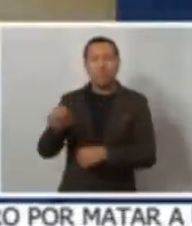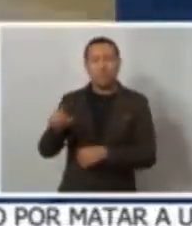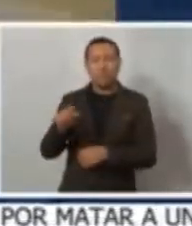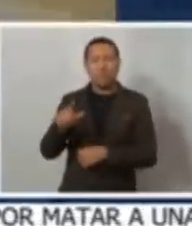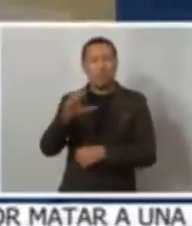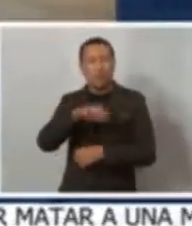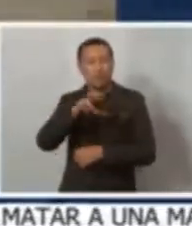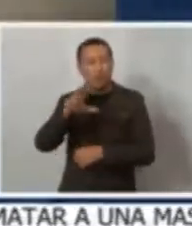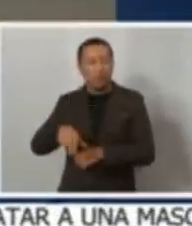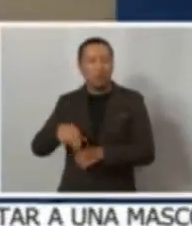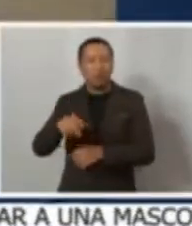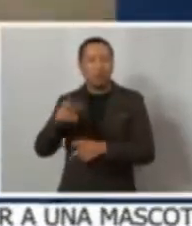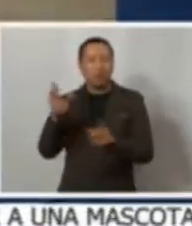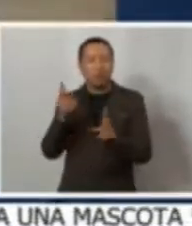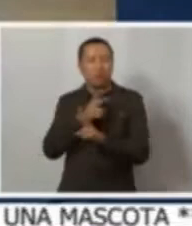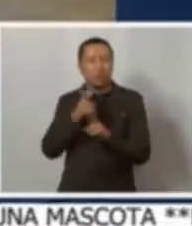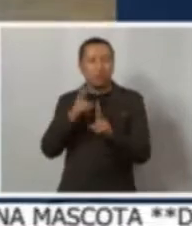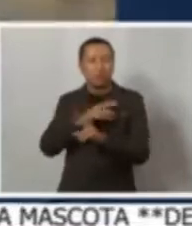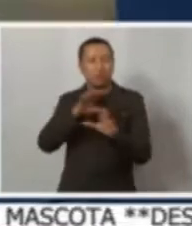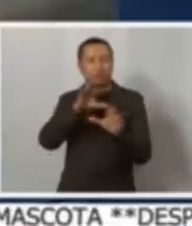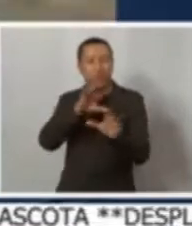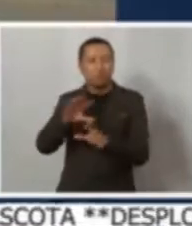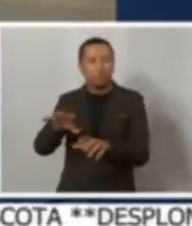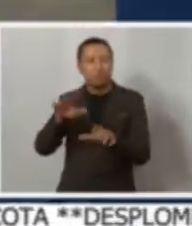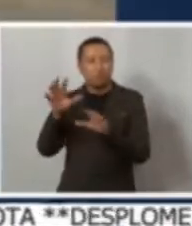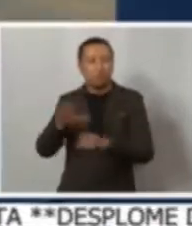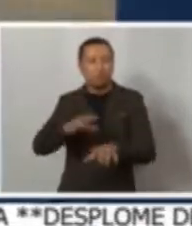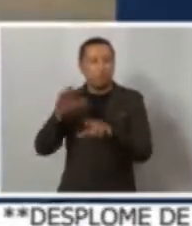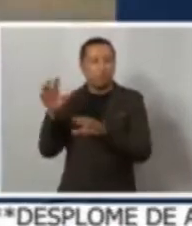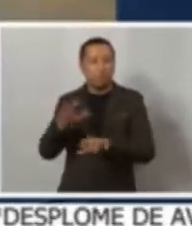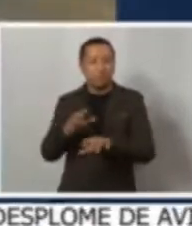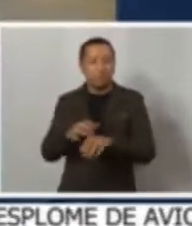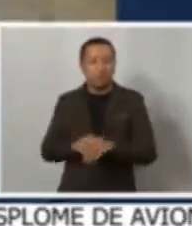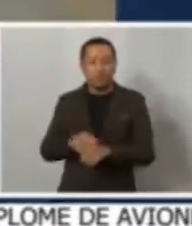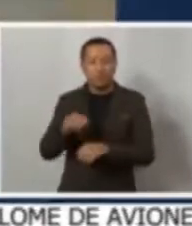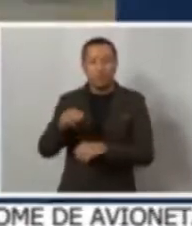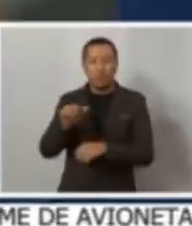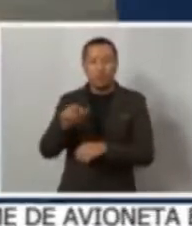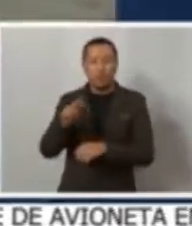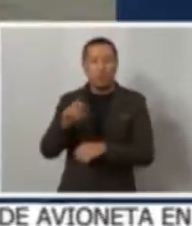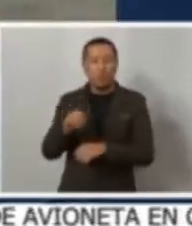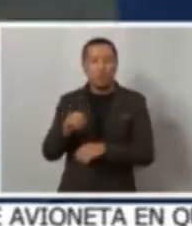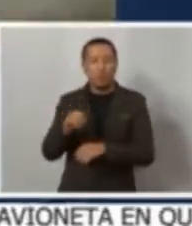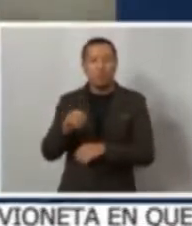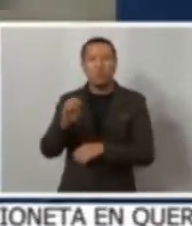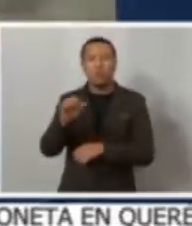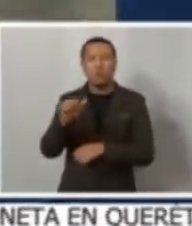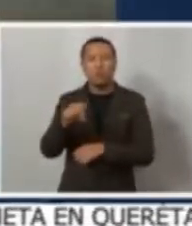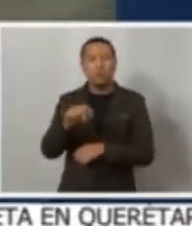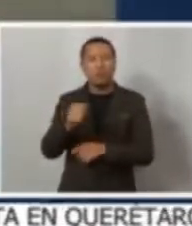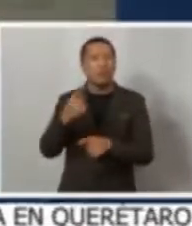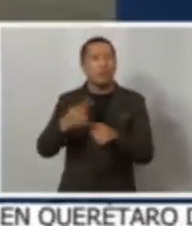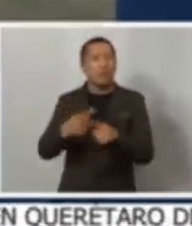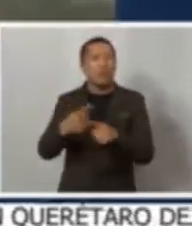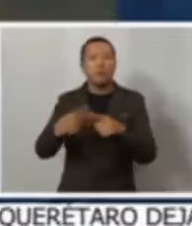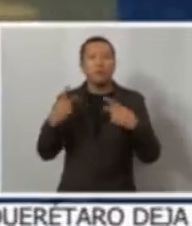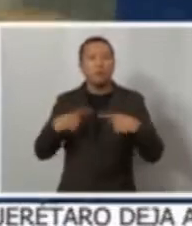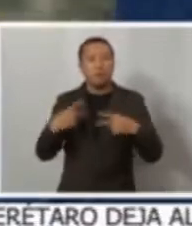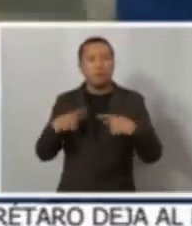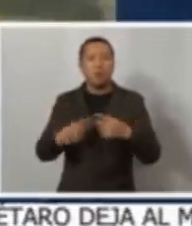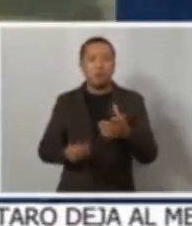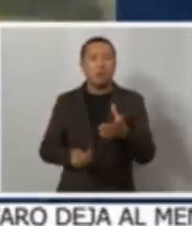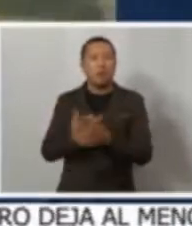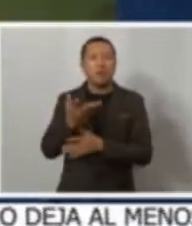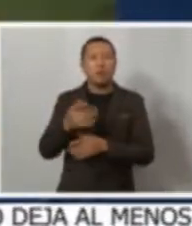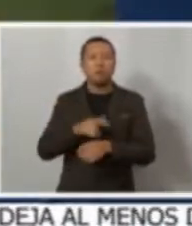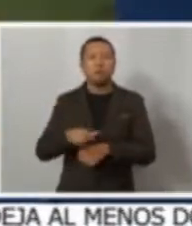videos que nos remite Mauro Santos, alguien que pues sí se animó a salir con esta lluvia, que